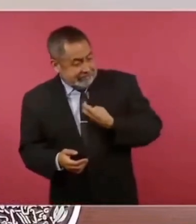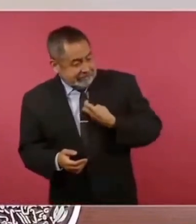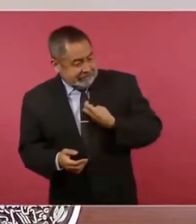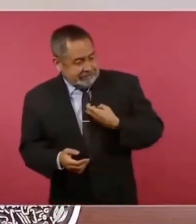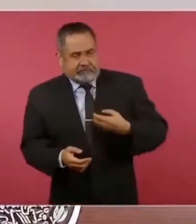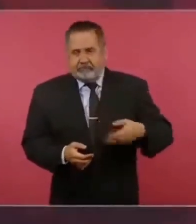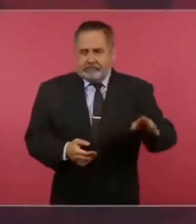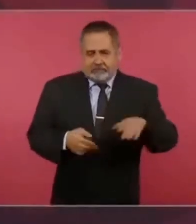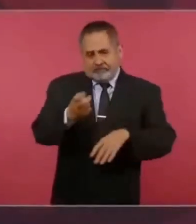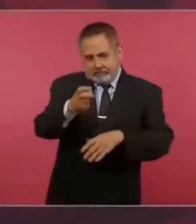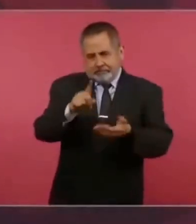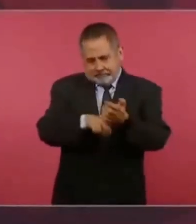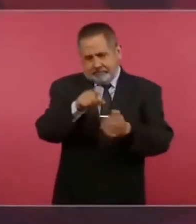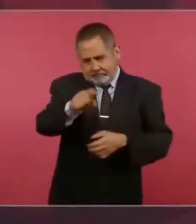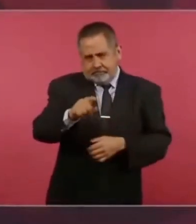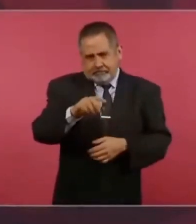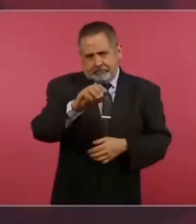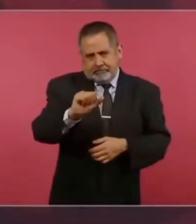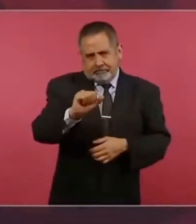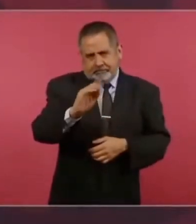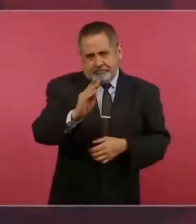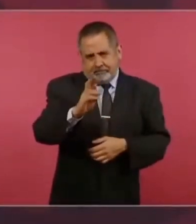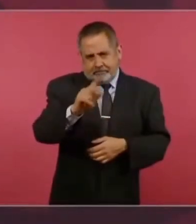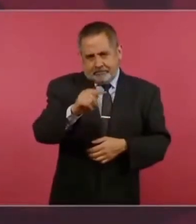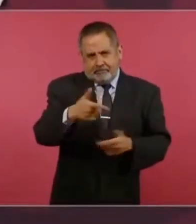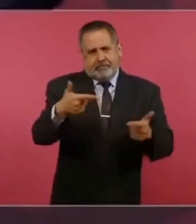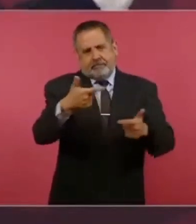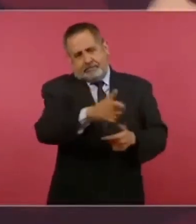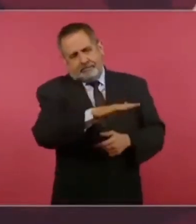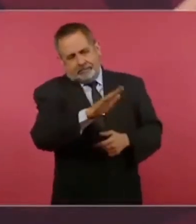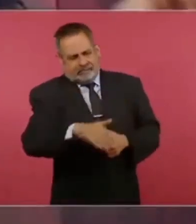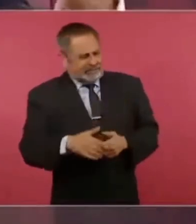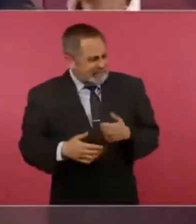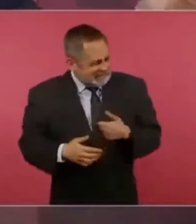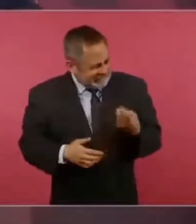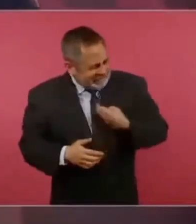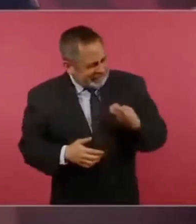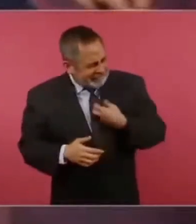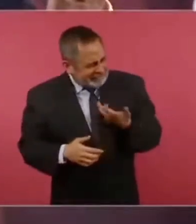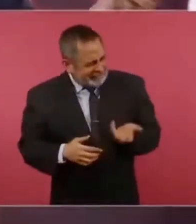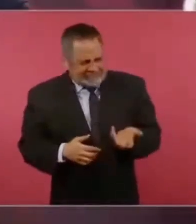por el caso de Aburto, yo dije, ¿de dónde